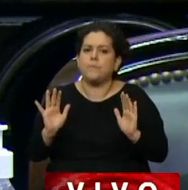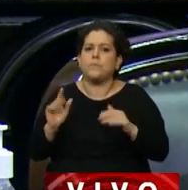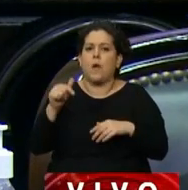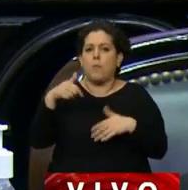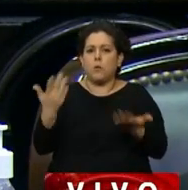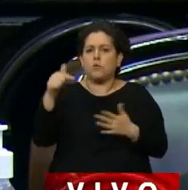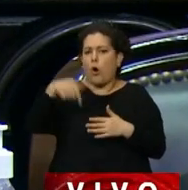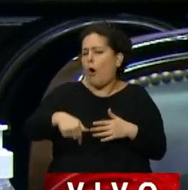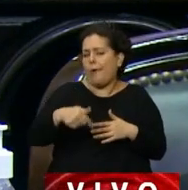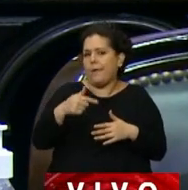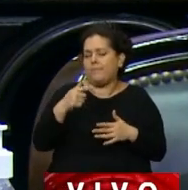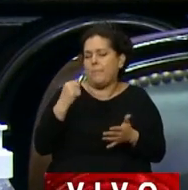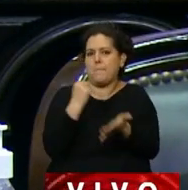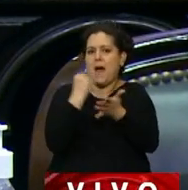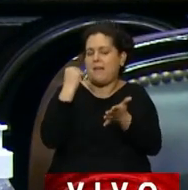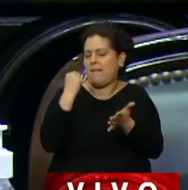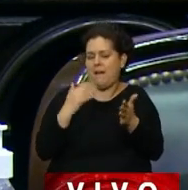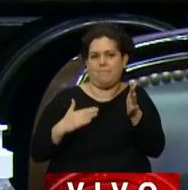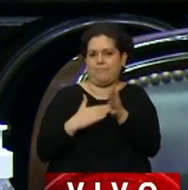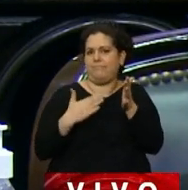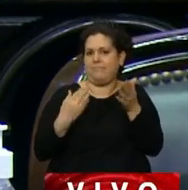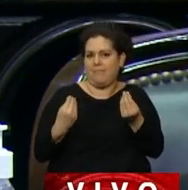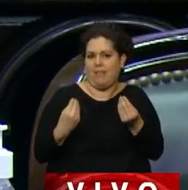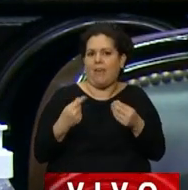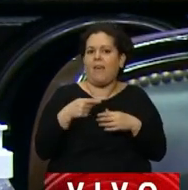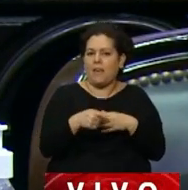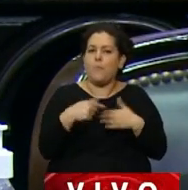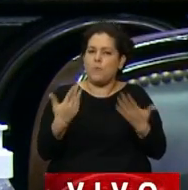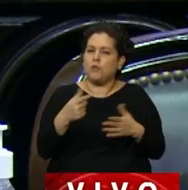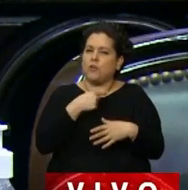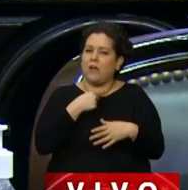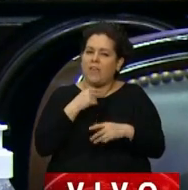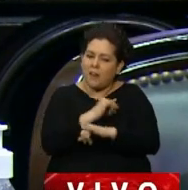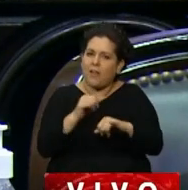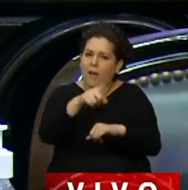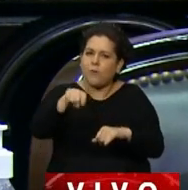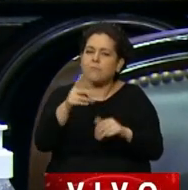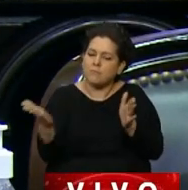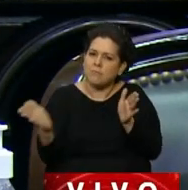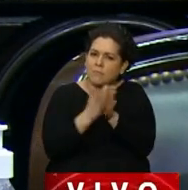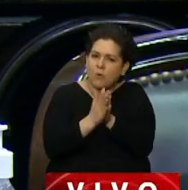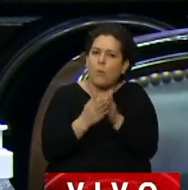hito fundamental que estamos dejando atrás. Y en eso los invito a que caminemos un poco